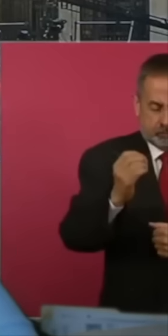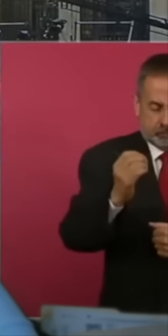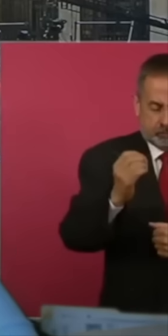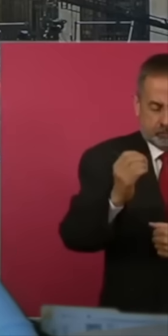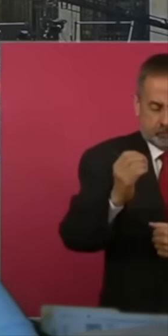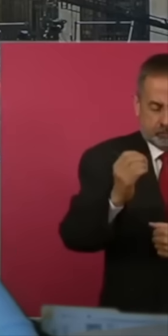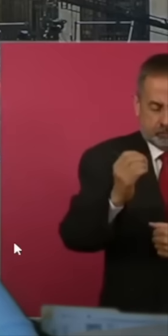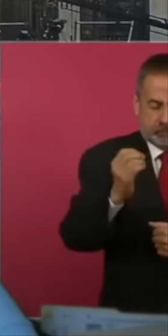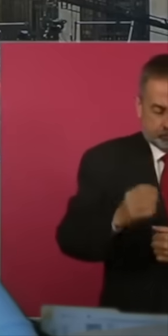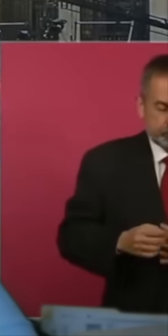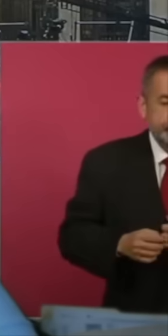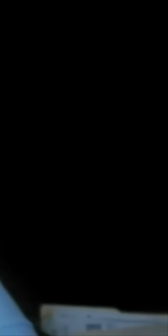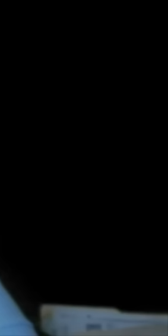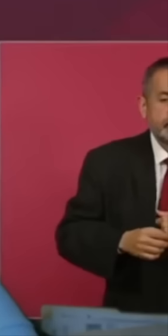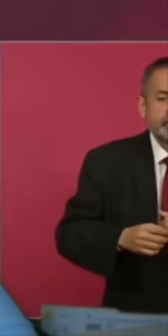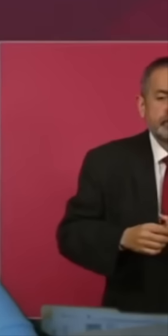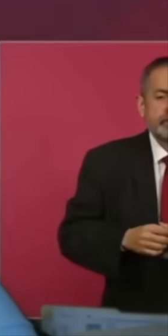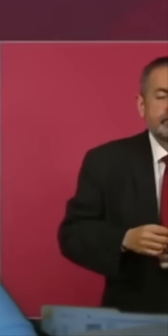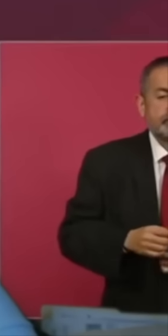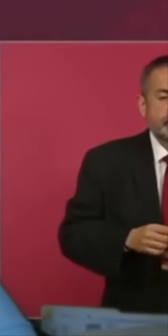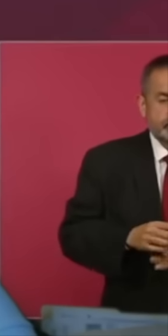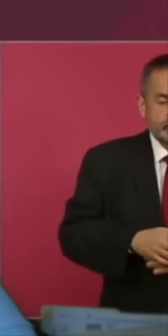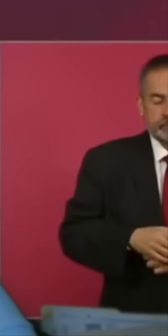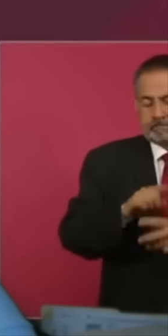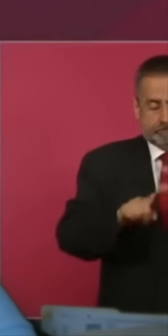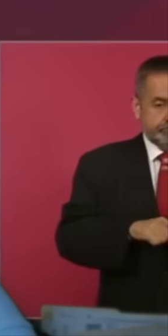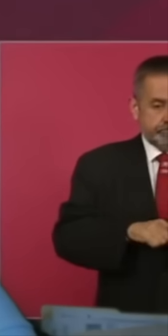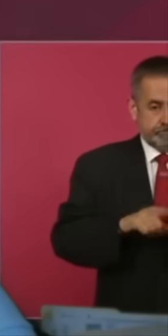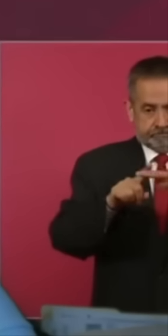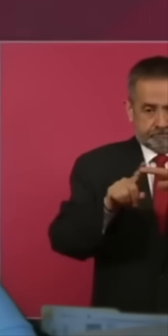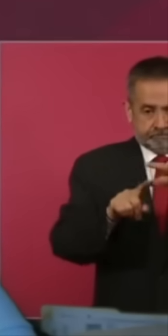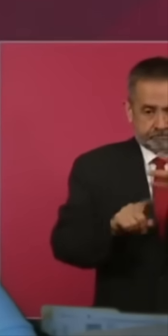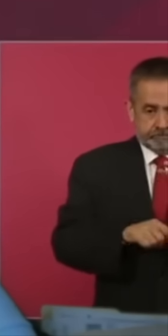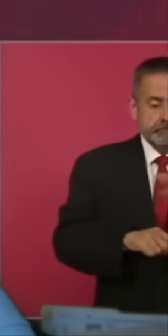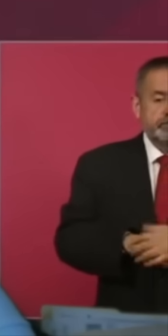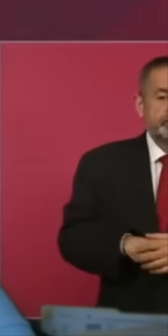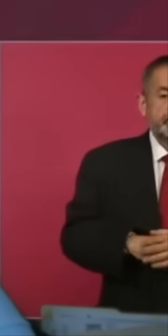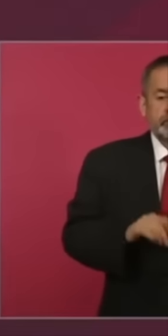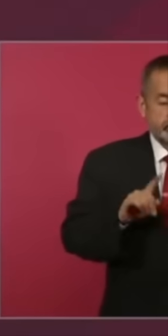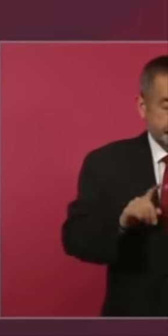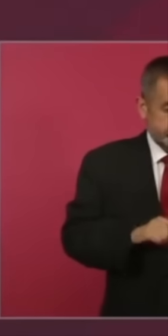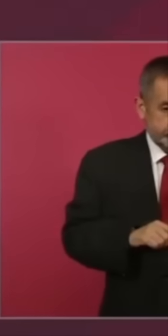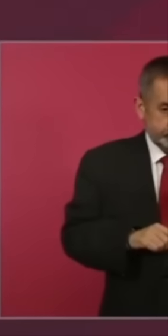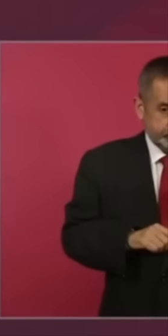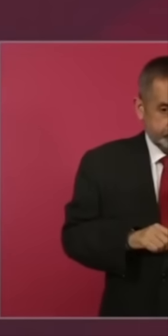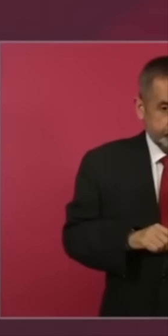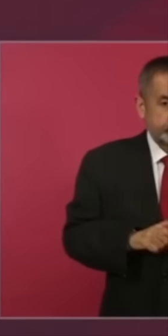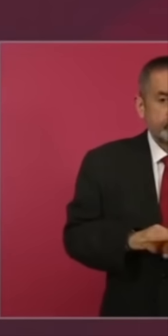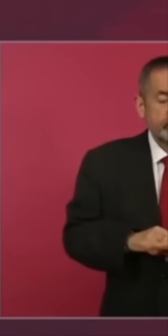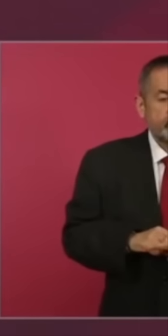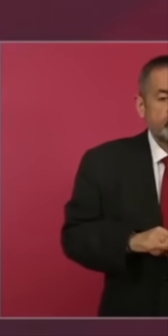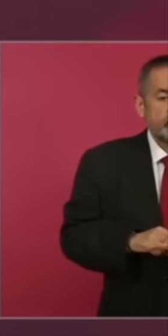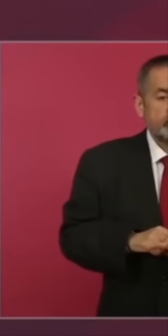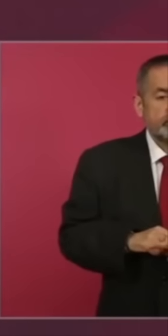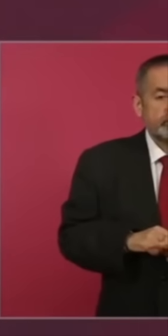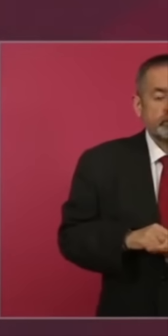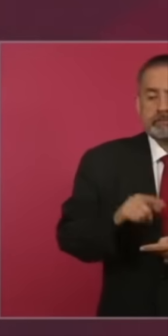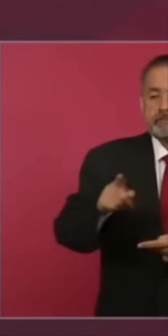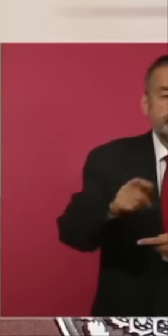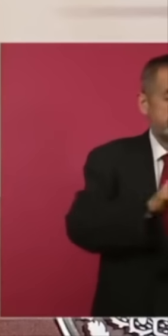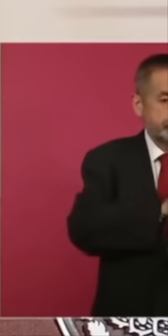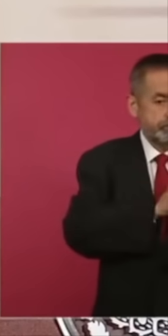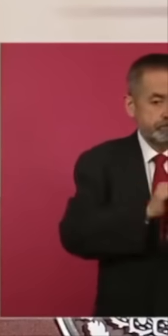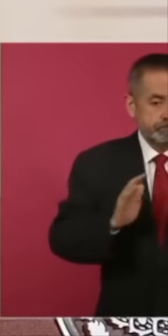Obrador. Bueno, tres cosas. Primero, que la actuación del